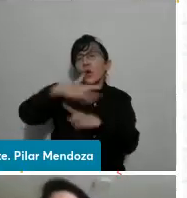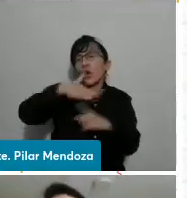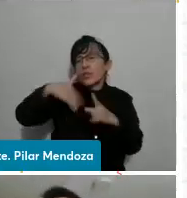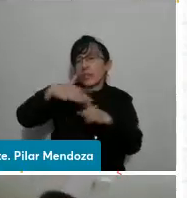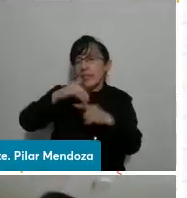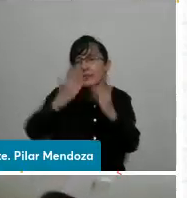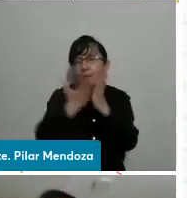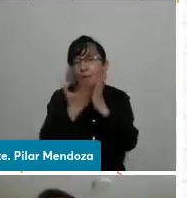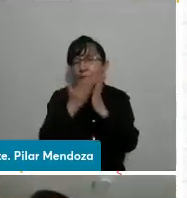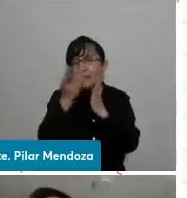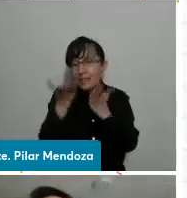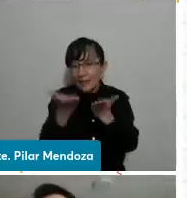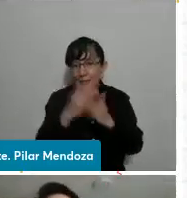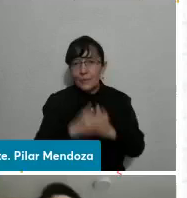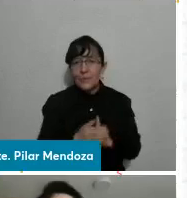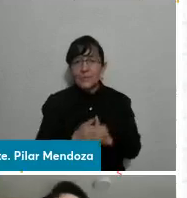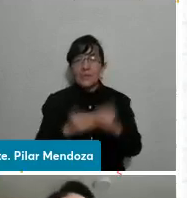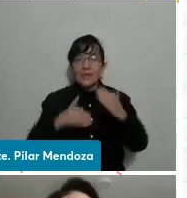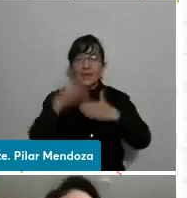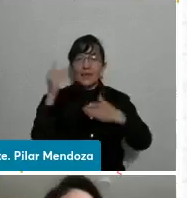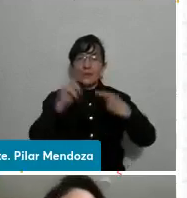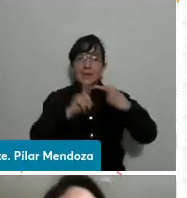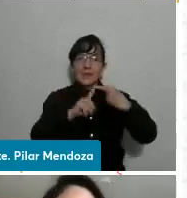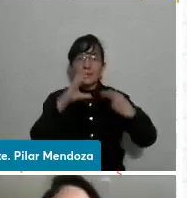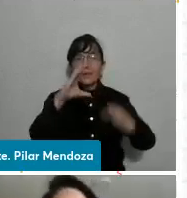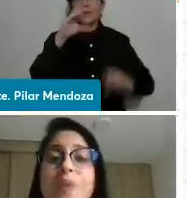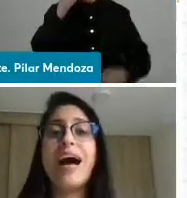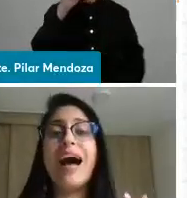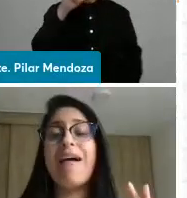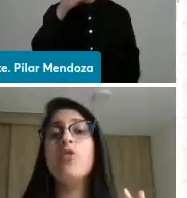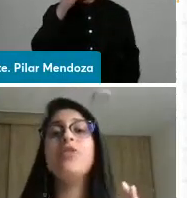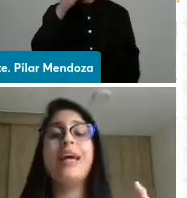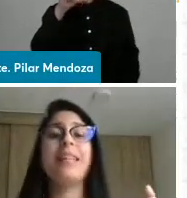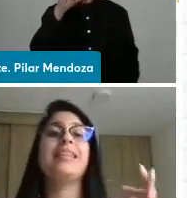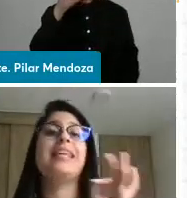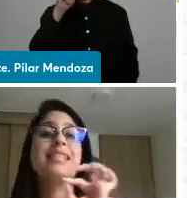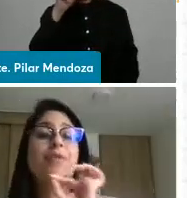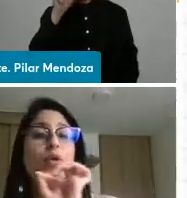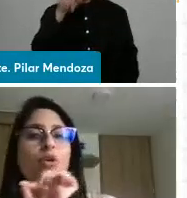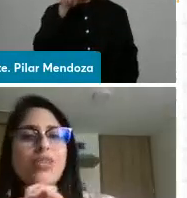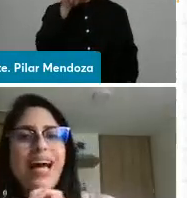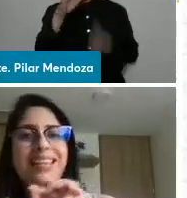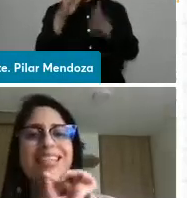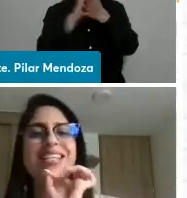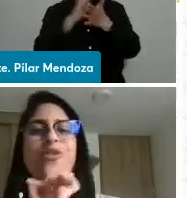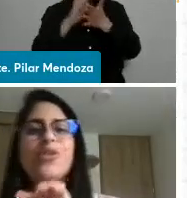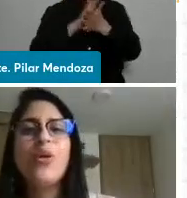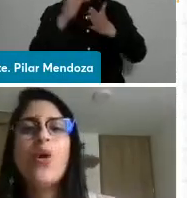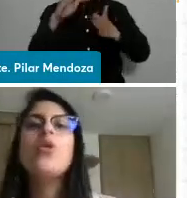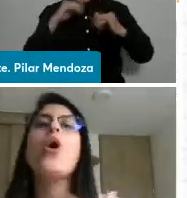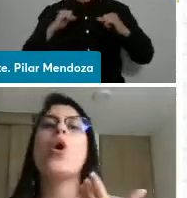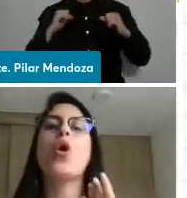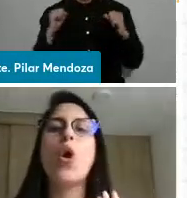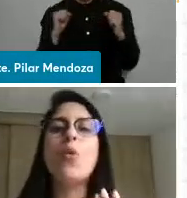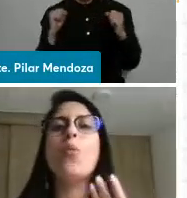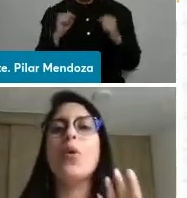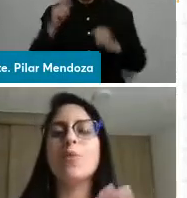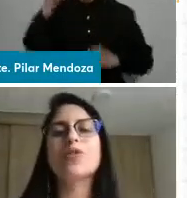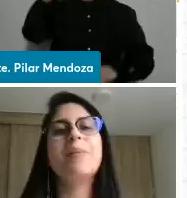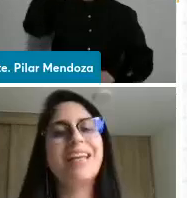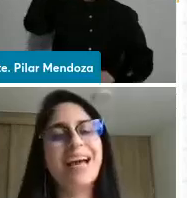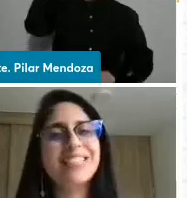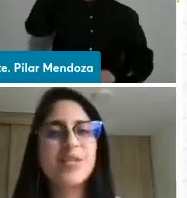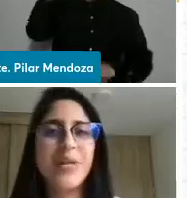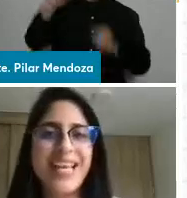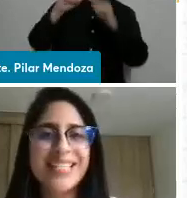educativos. Vamos a comenzar con la profesora Carolina Canro, quien nos va a contar desde Bogotá, desde Fontibón, cómo